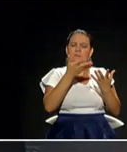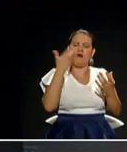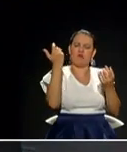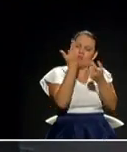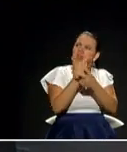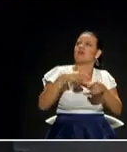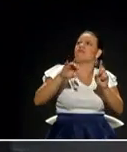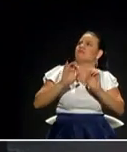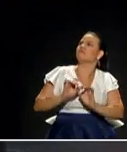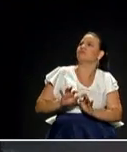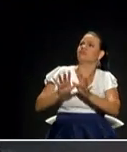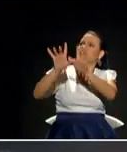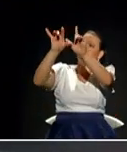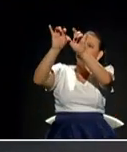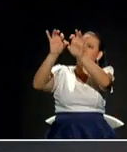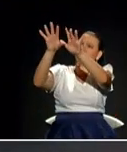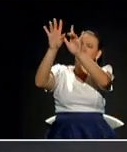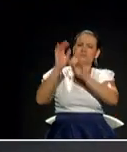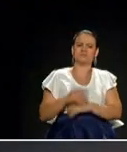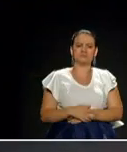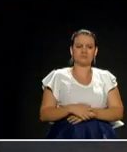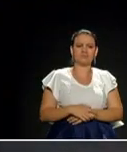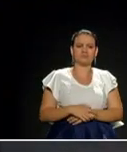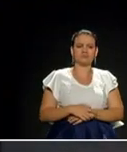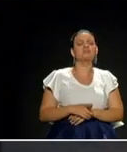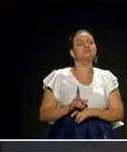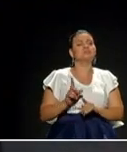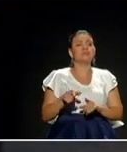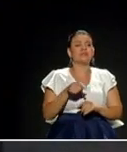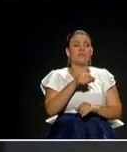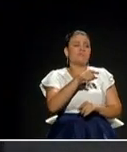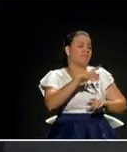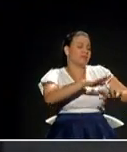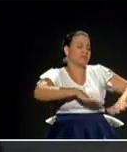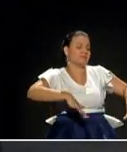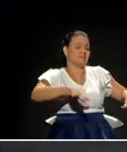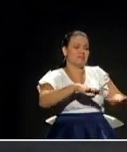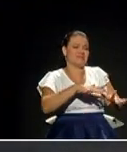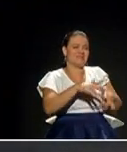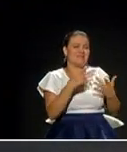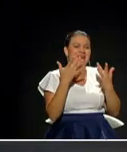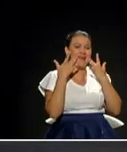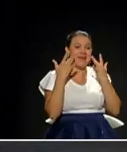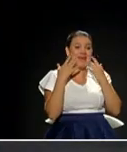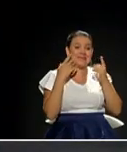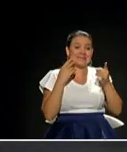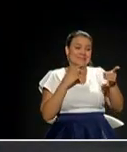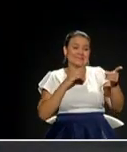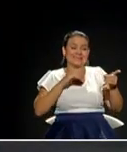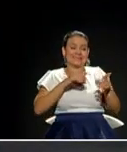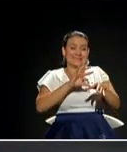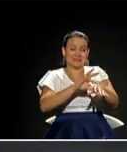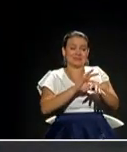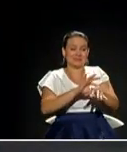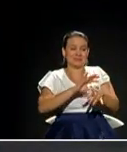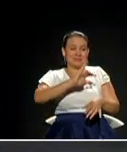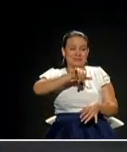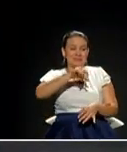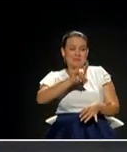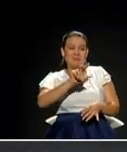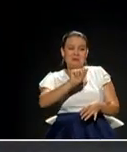también en la parte de avistamiento que otro espacio diferente que aquí he aprendido a que el doctor bancarlos que me enseña bastante en cada foro